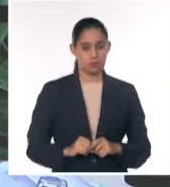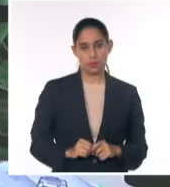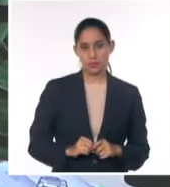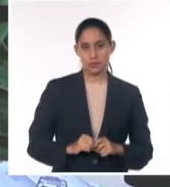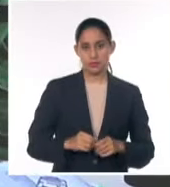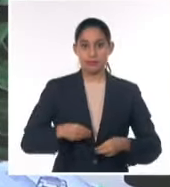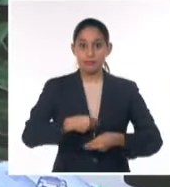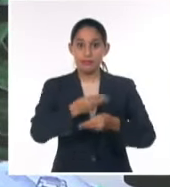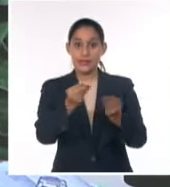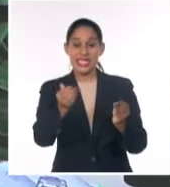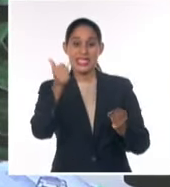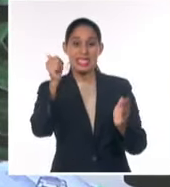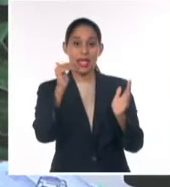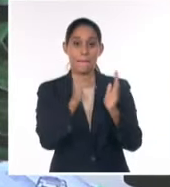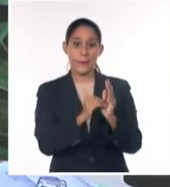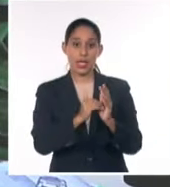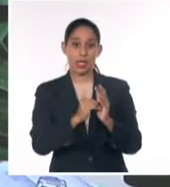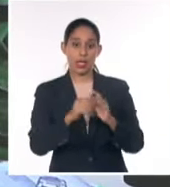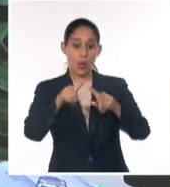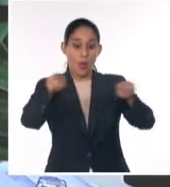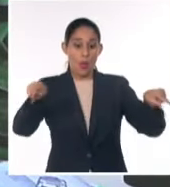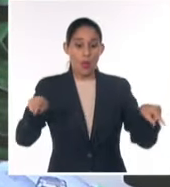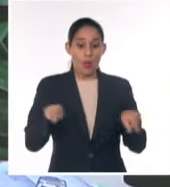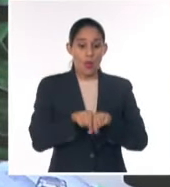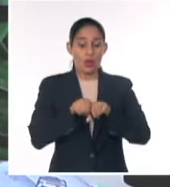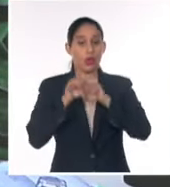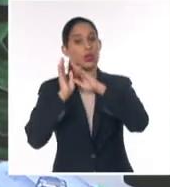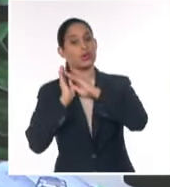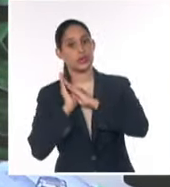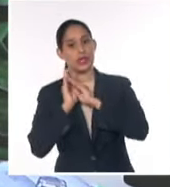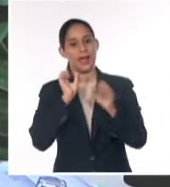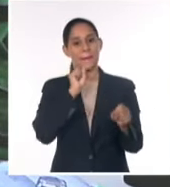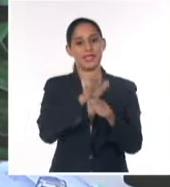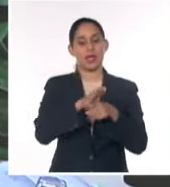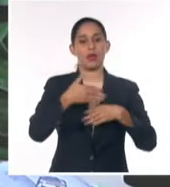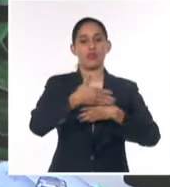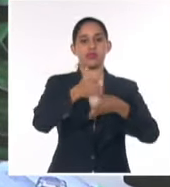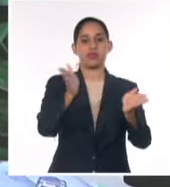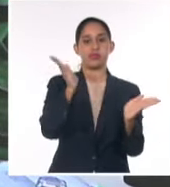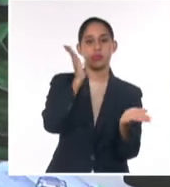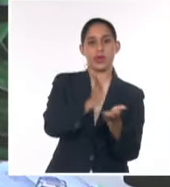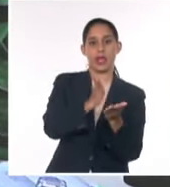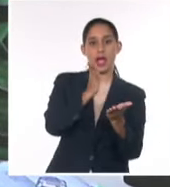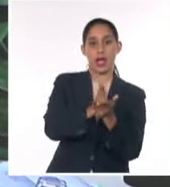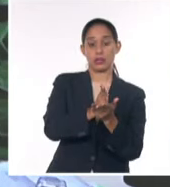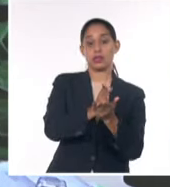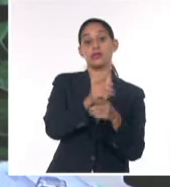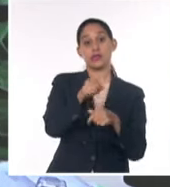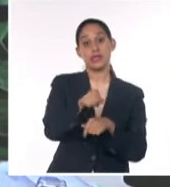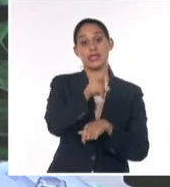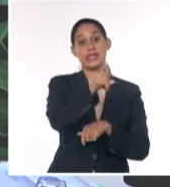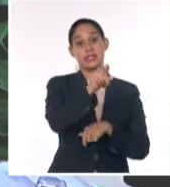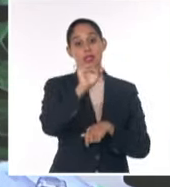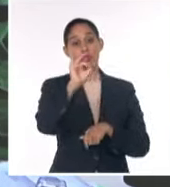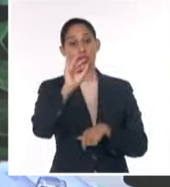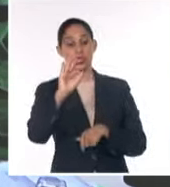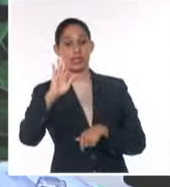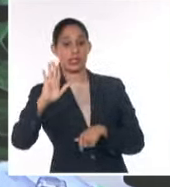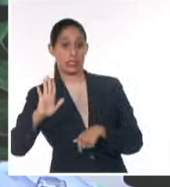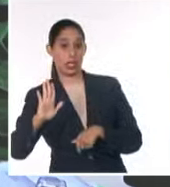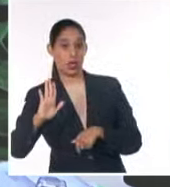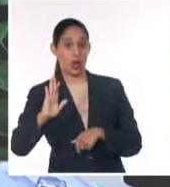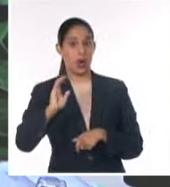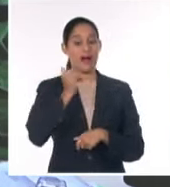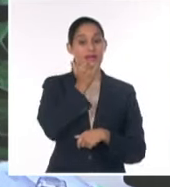colchones. Iniciamos el curso escolar hoy. De las 185 centros afectados, solo